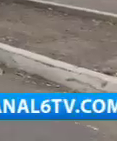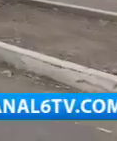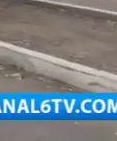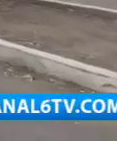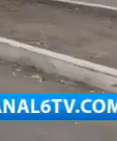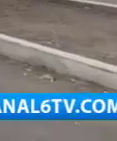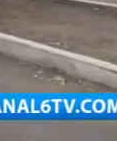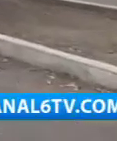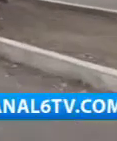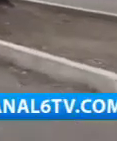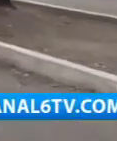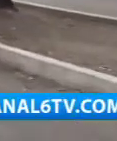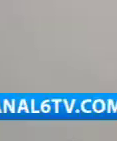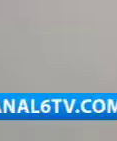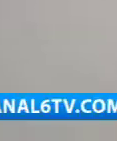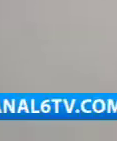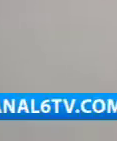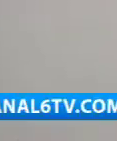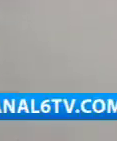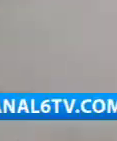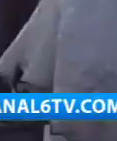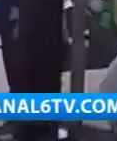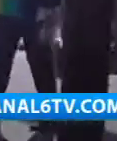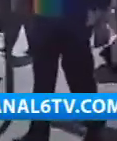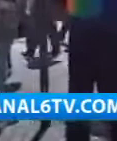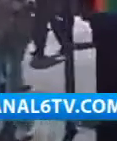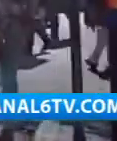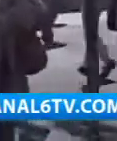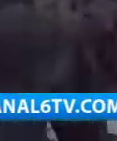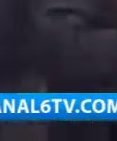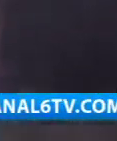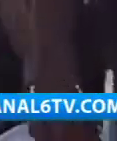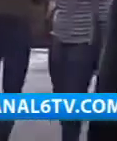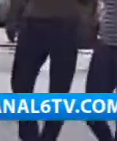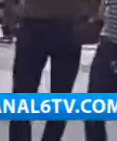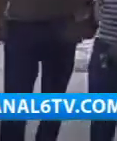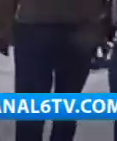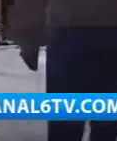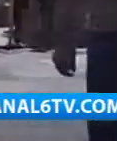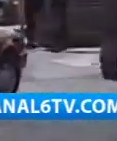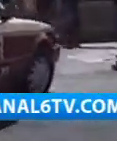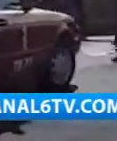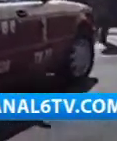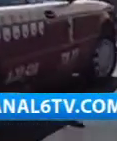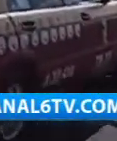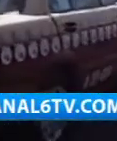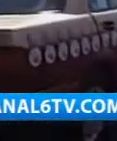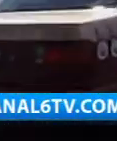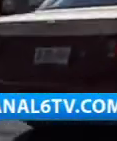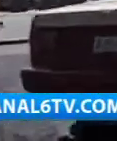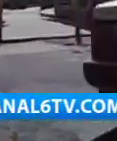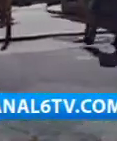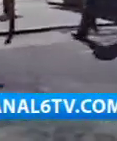sur, centro, norte, oriente y poniente de la ciudad y hasta el momento se encuentran a lo largo de la línea 1 y 2 del Metrobús y